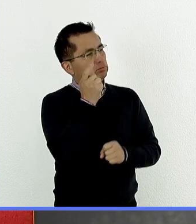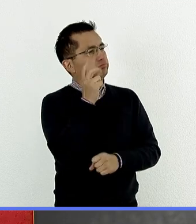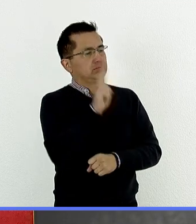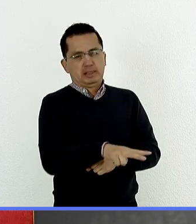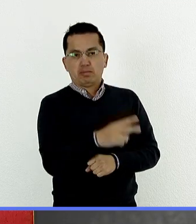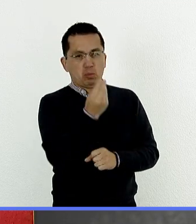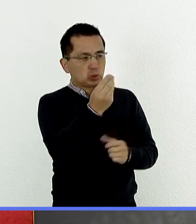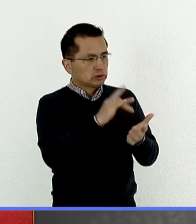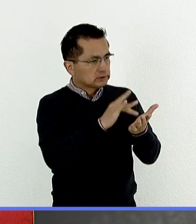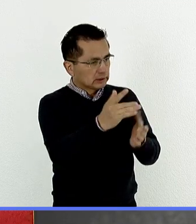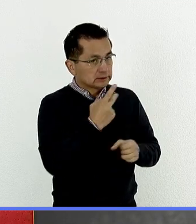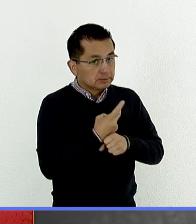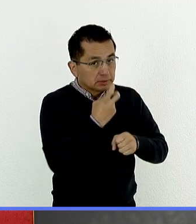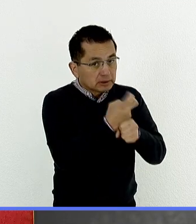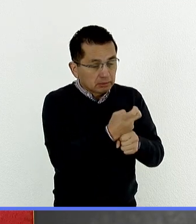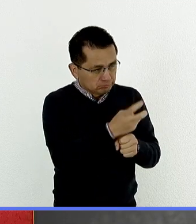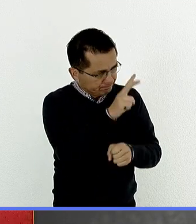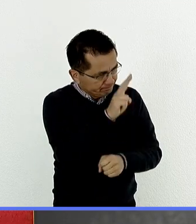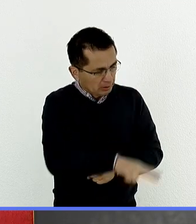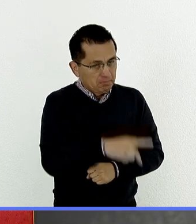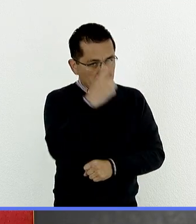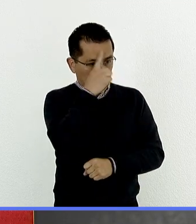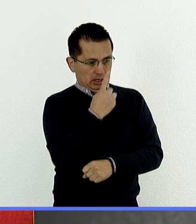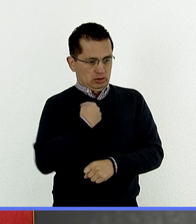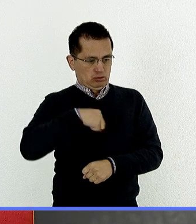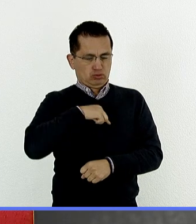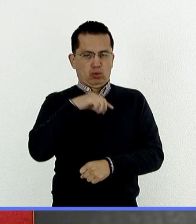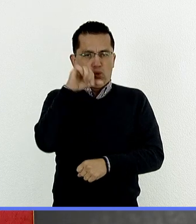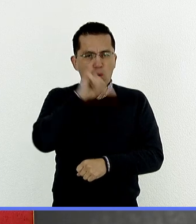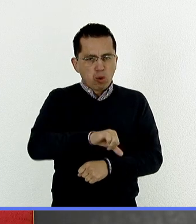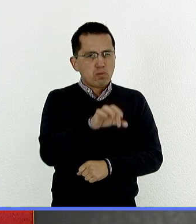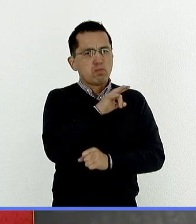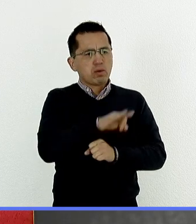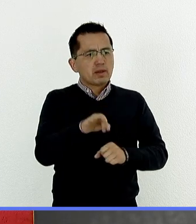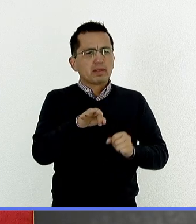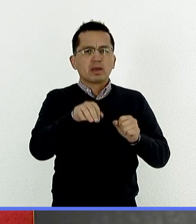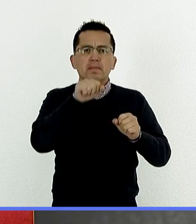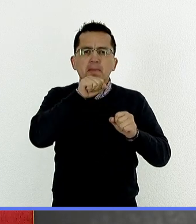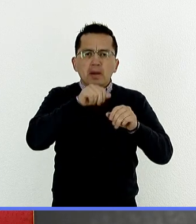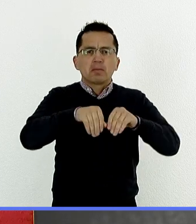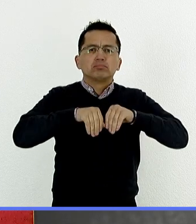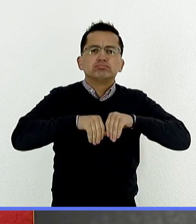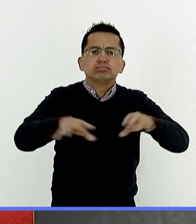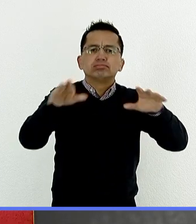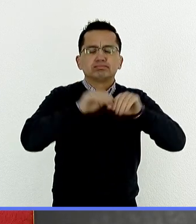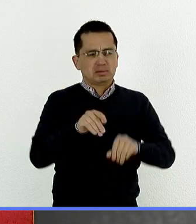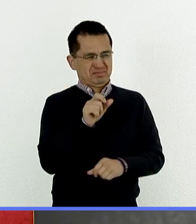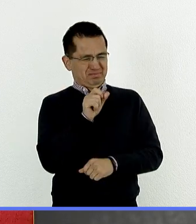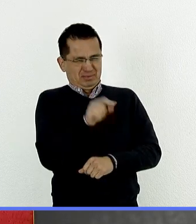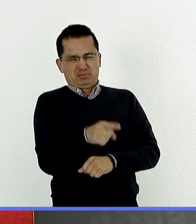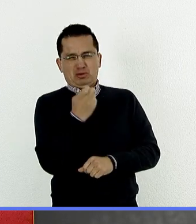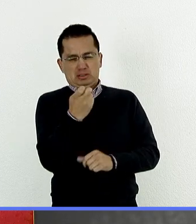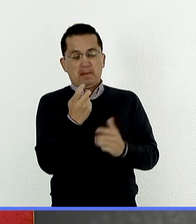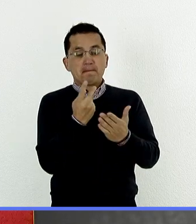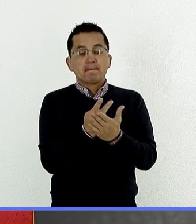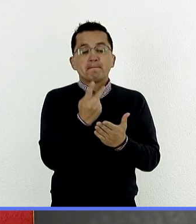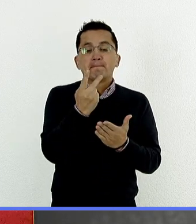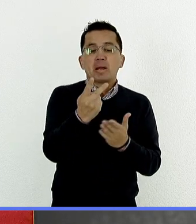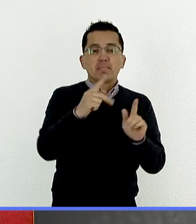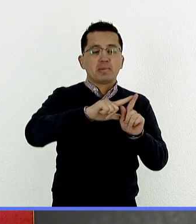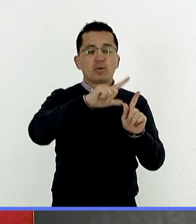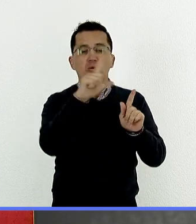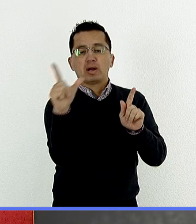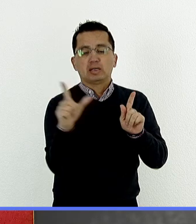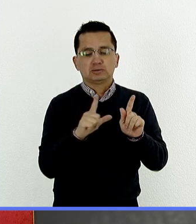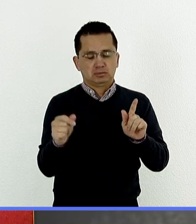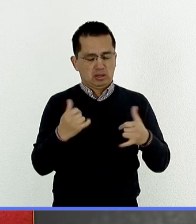para promover precisamente este premio nacional juvenil del agua del año 2023